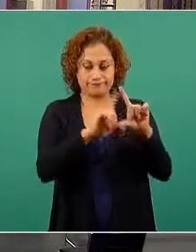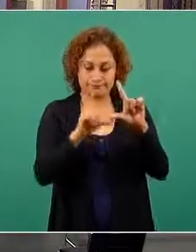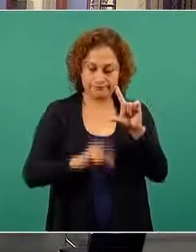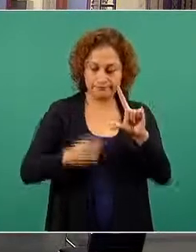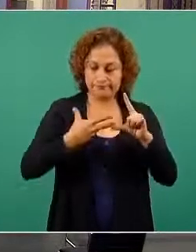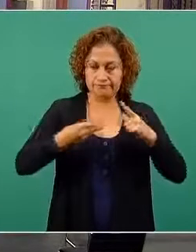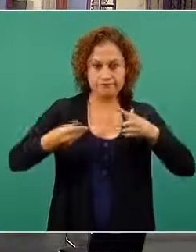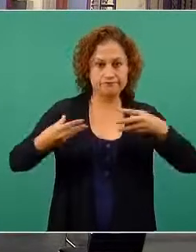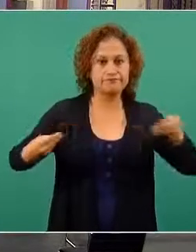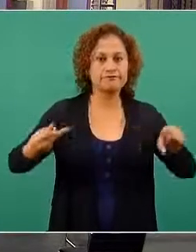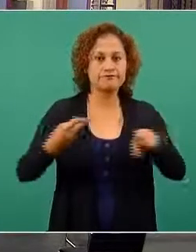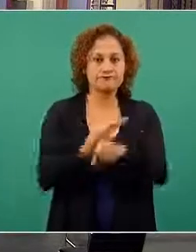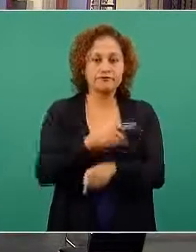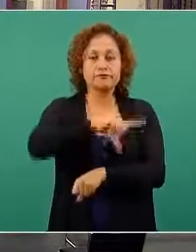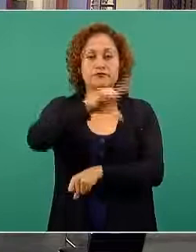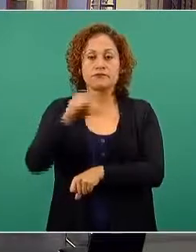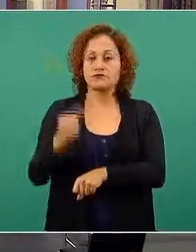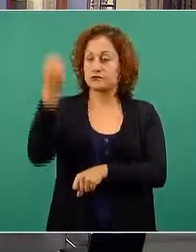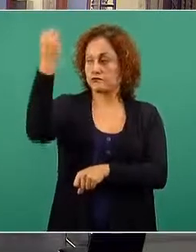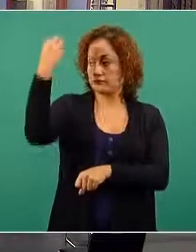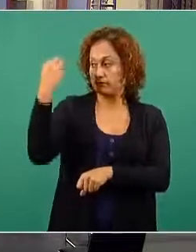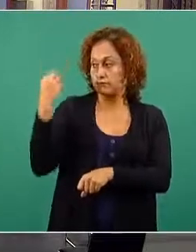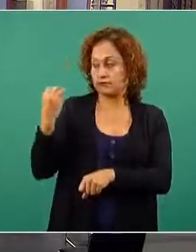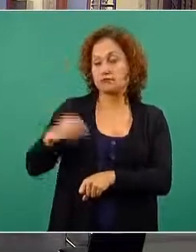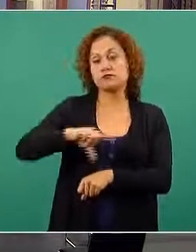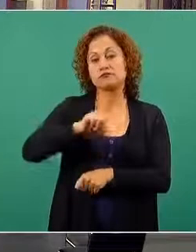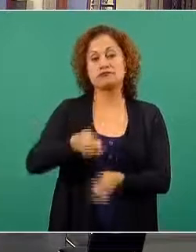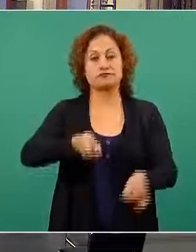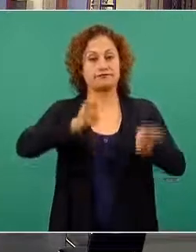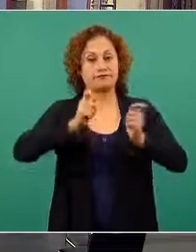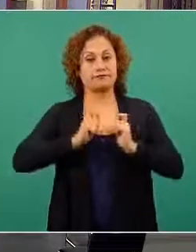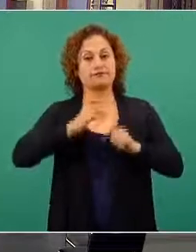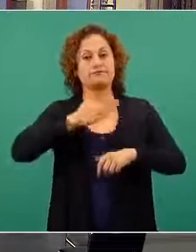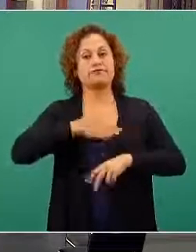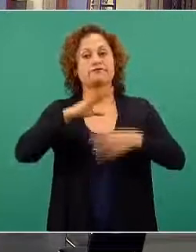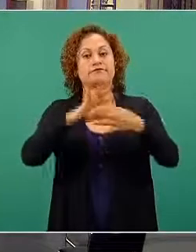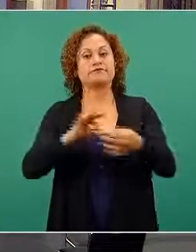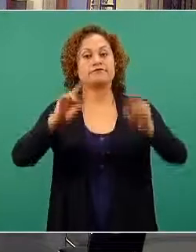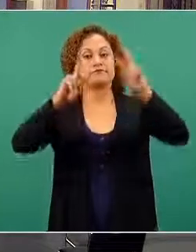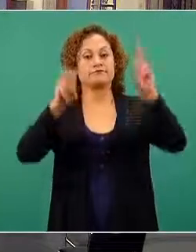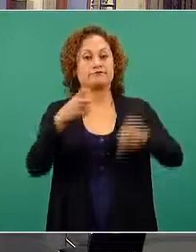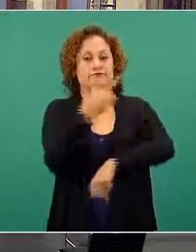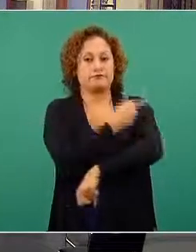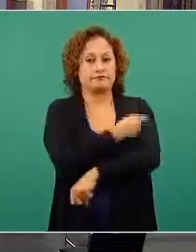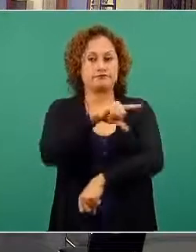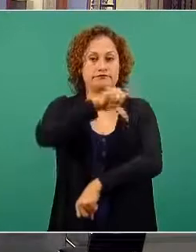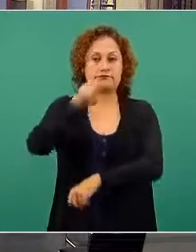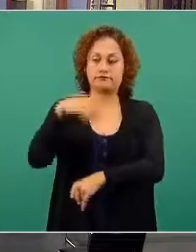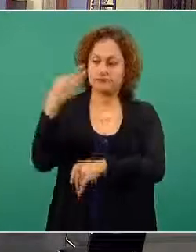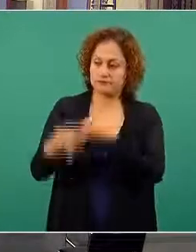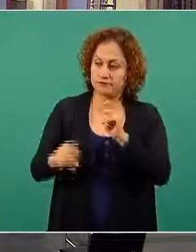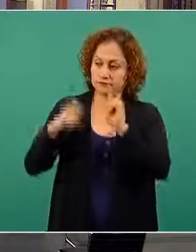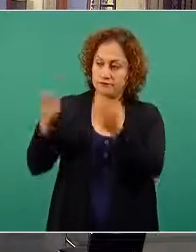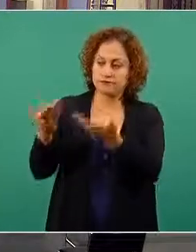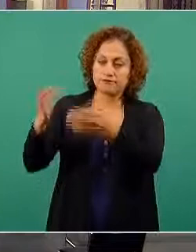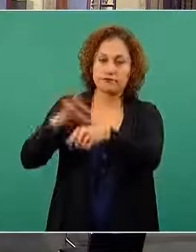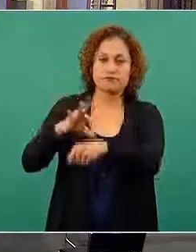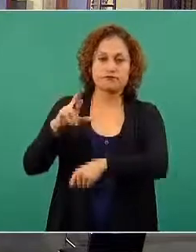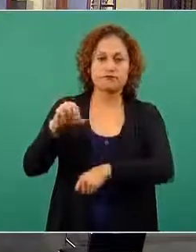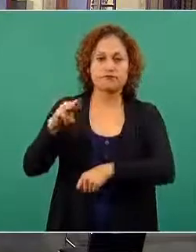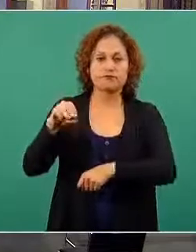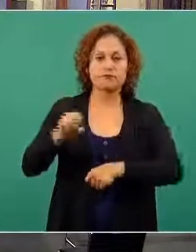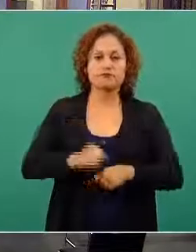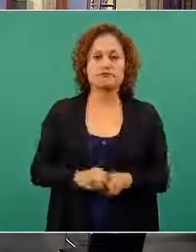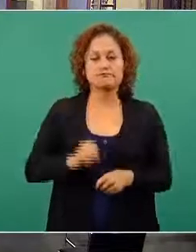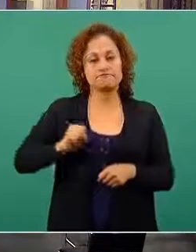y posteriormente yo me levantaré a presentar las vacunas y le daremos la palabra al doctor Ramos Alor. Por favor. Con mucho